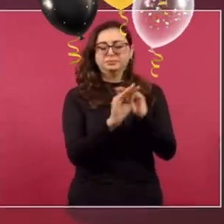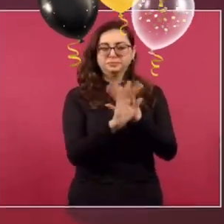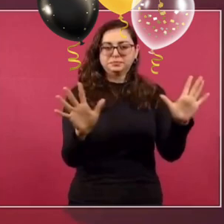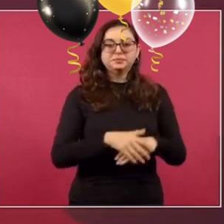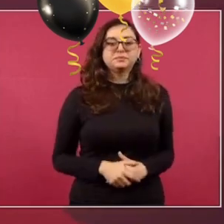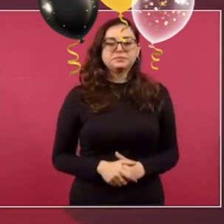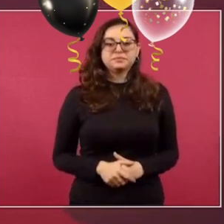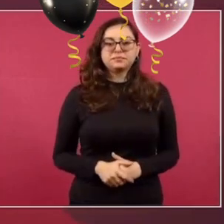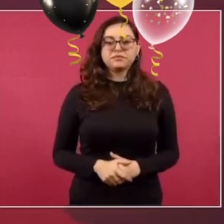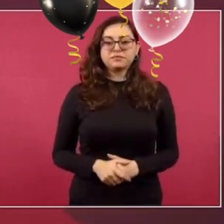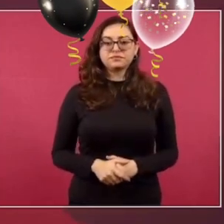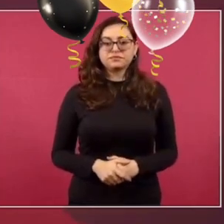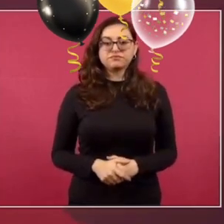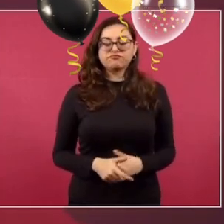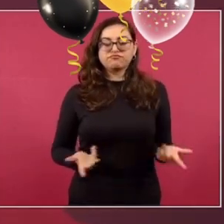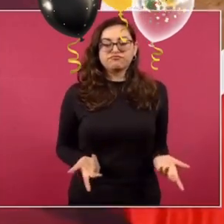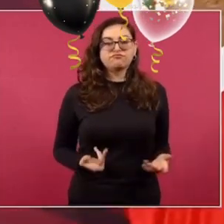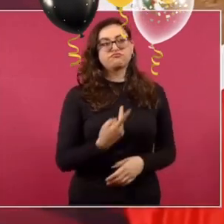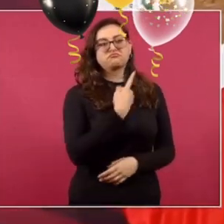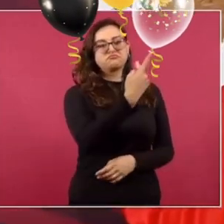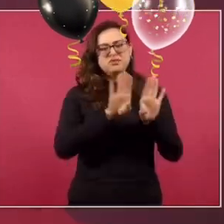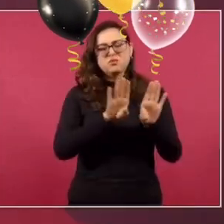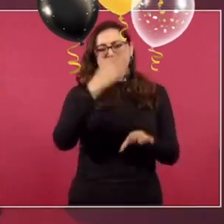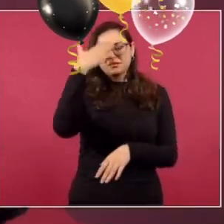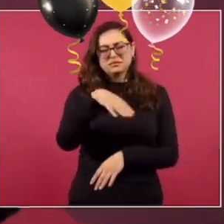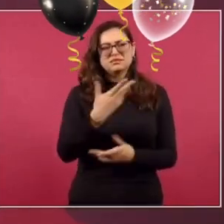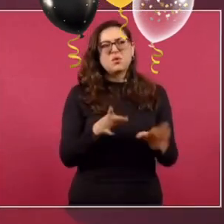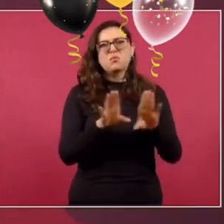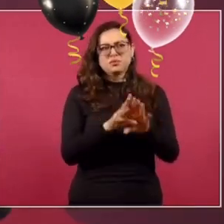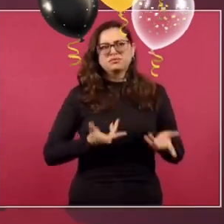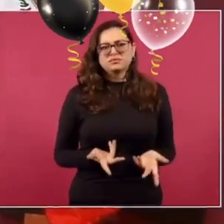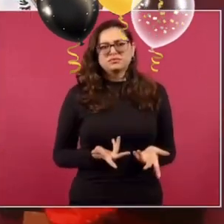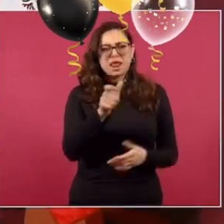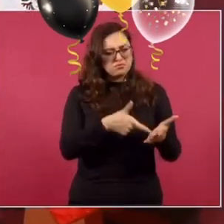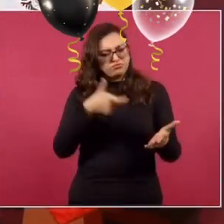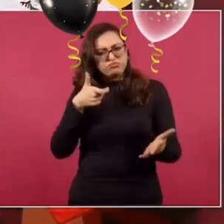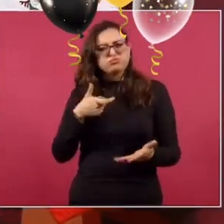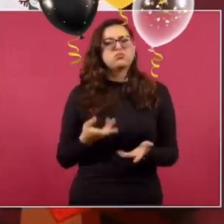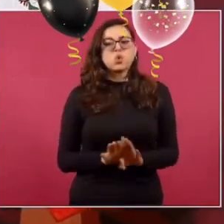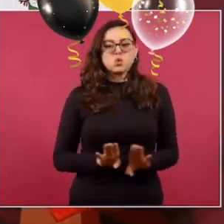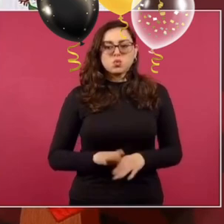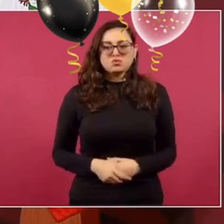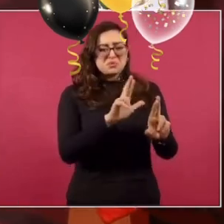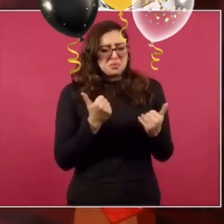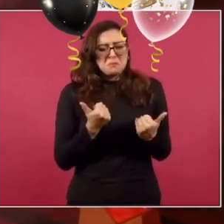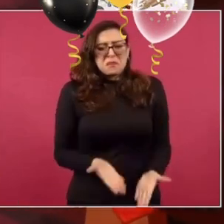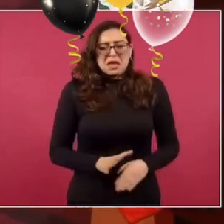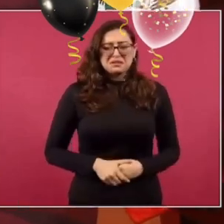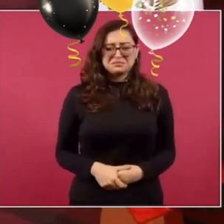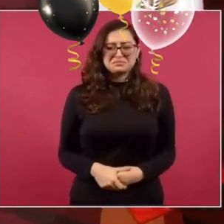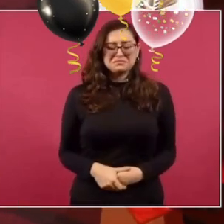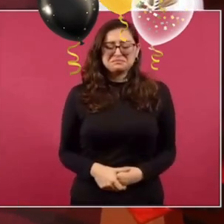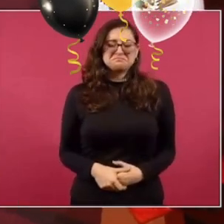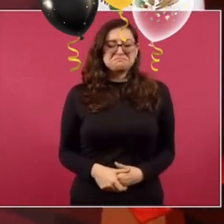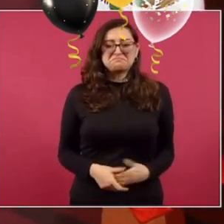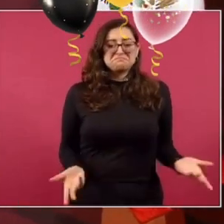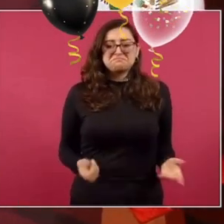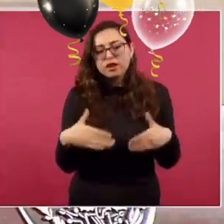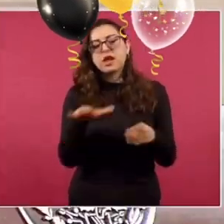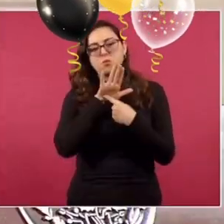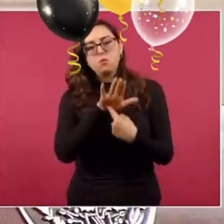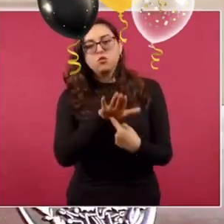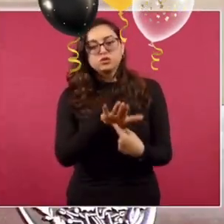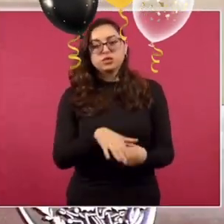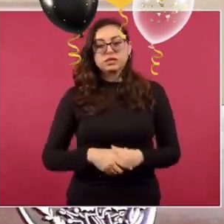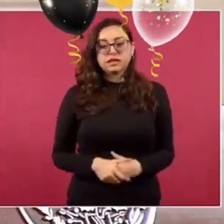es que entre nosotros no nos vamos a poder entender. ¿Y para qué? Te respondo. Mejor sigue tu camino.